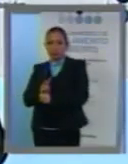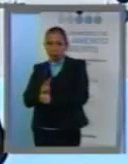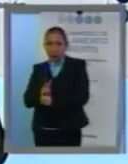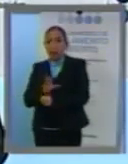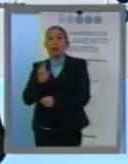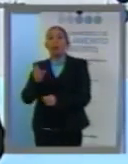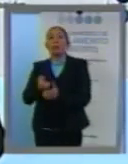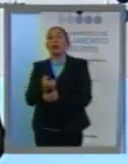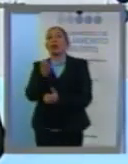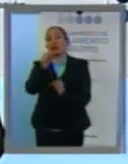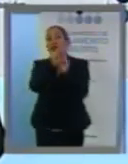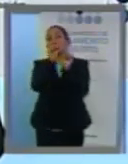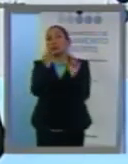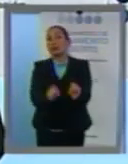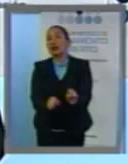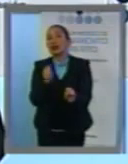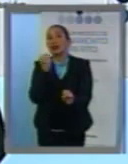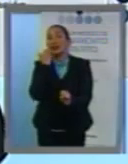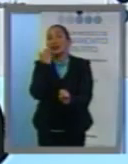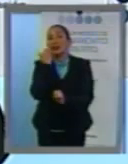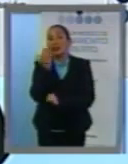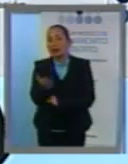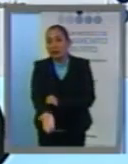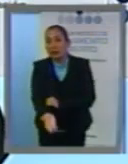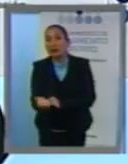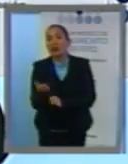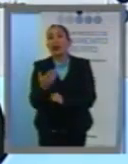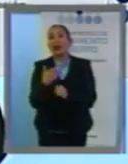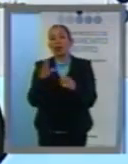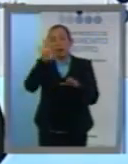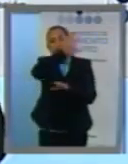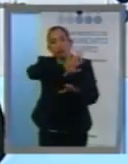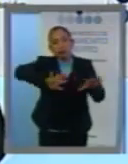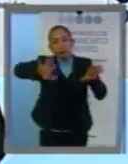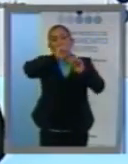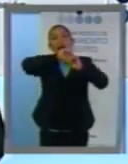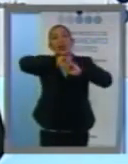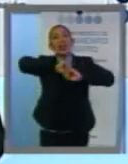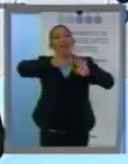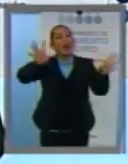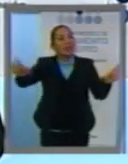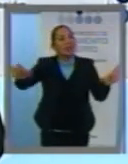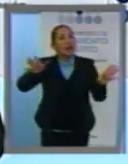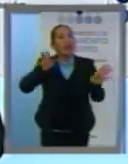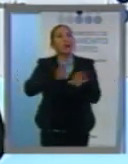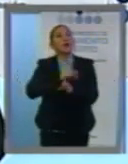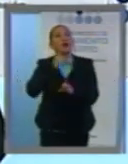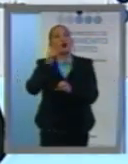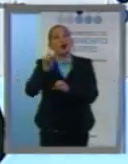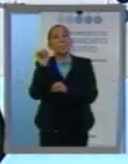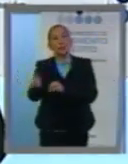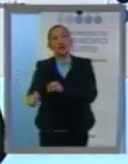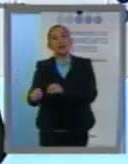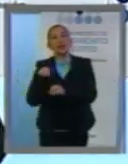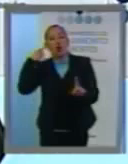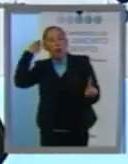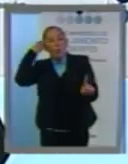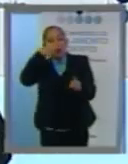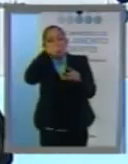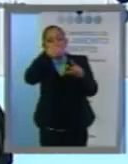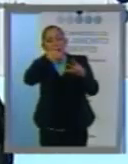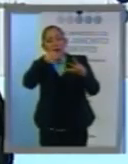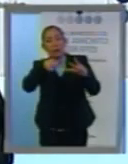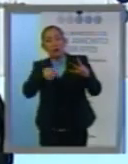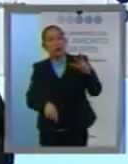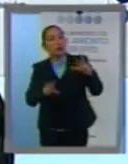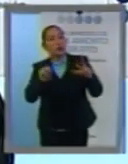eso el sistema, buscando tener una mayor cobertura, tener claridad en cuanto a los propios objetivos, el no